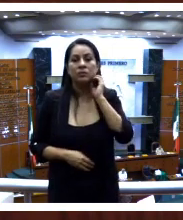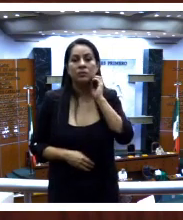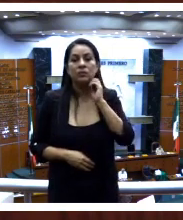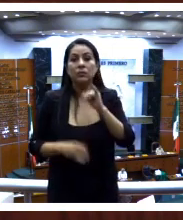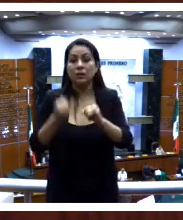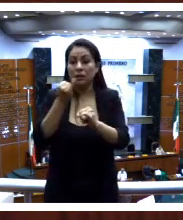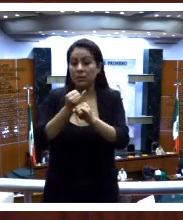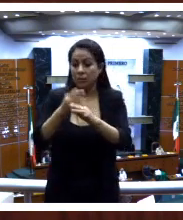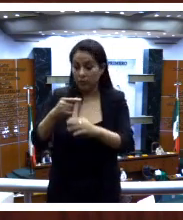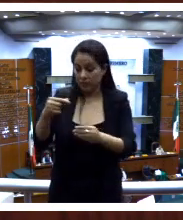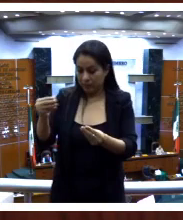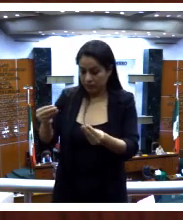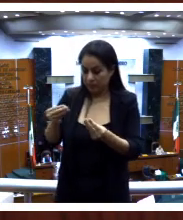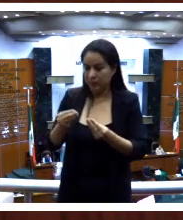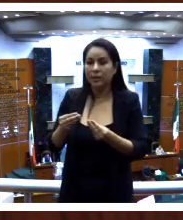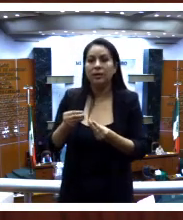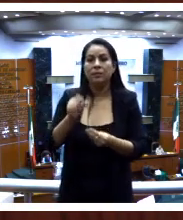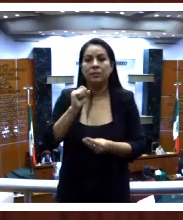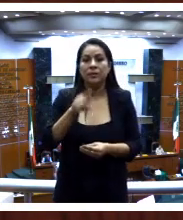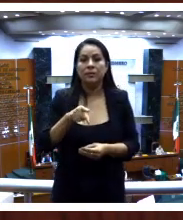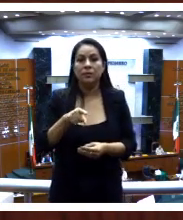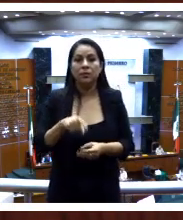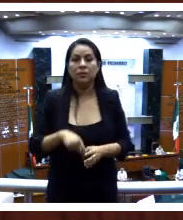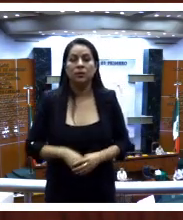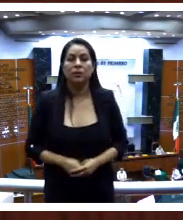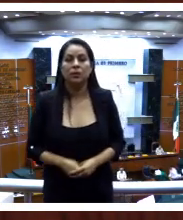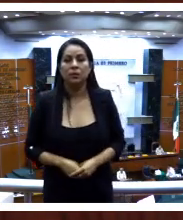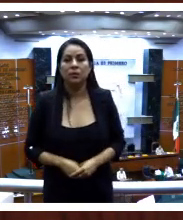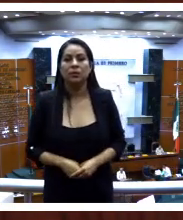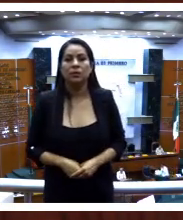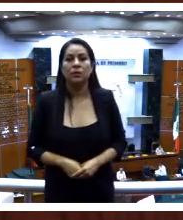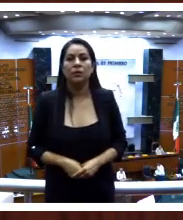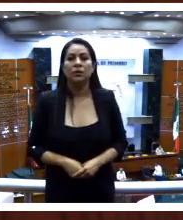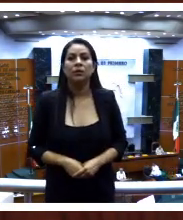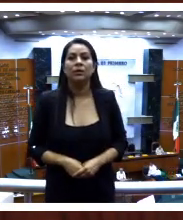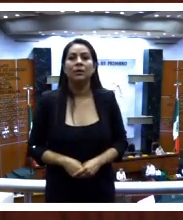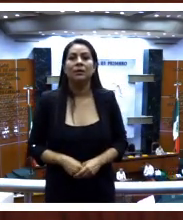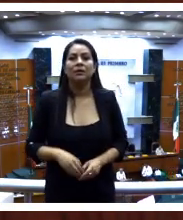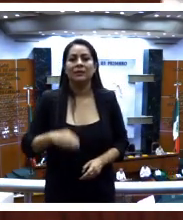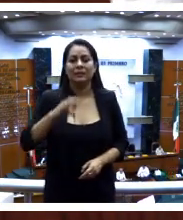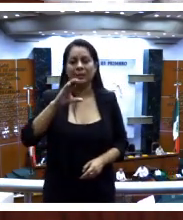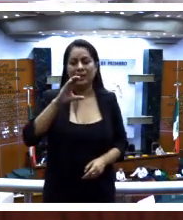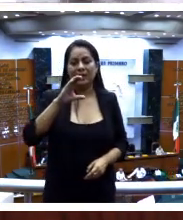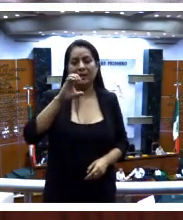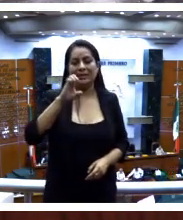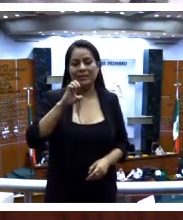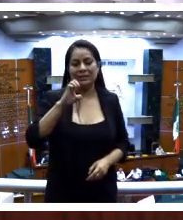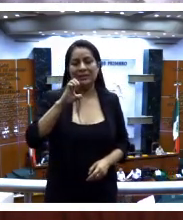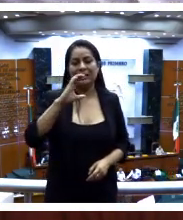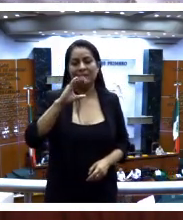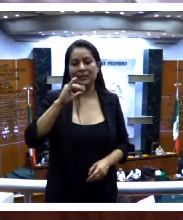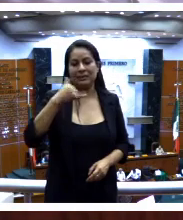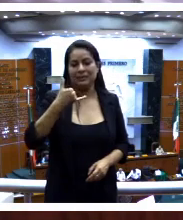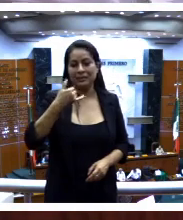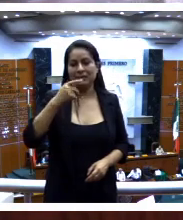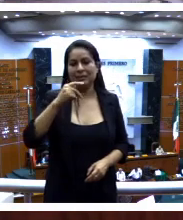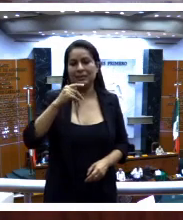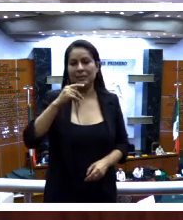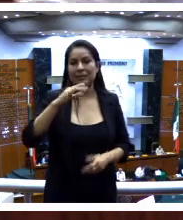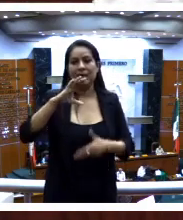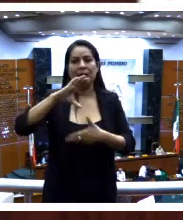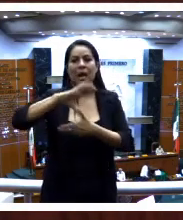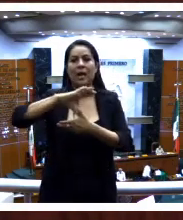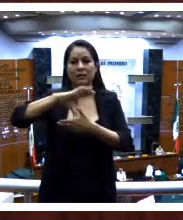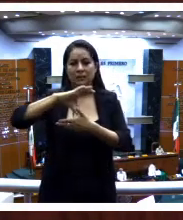Me informan aquí también que en el caso del CECITE sí se